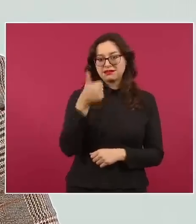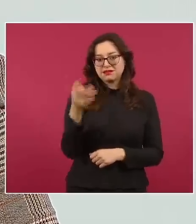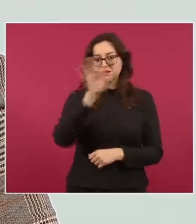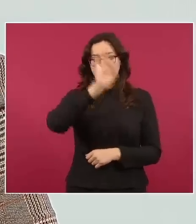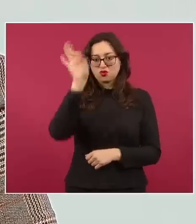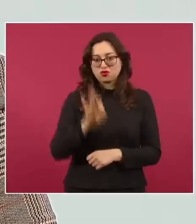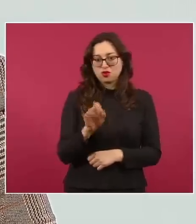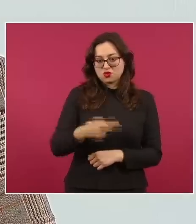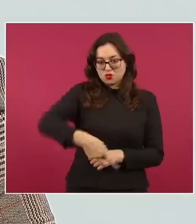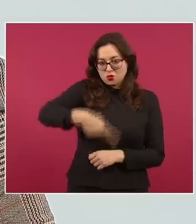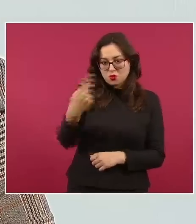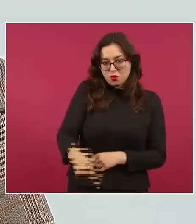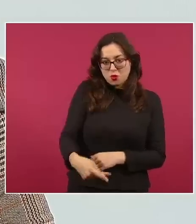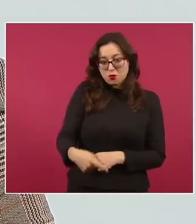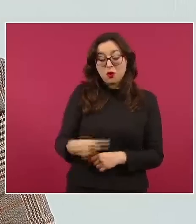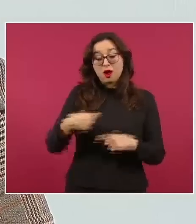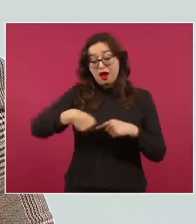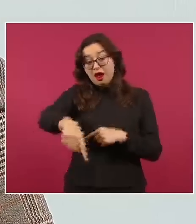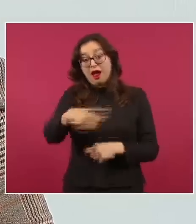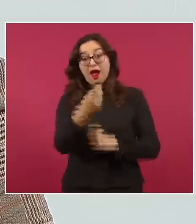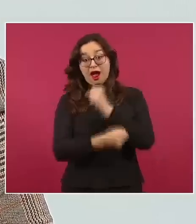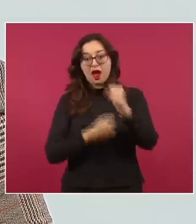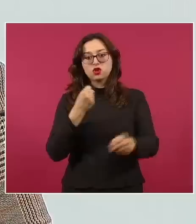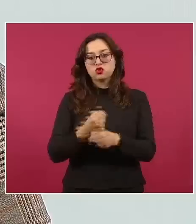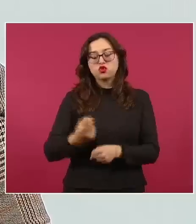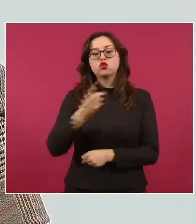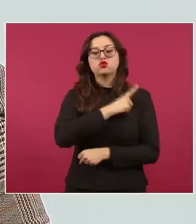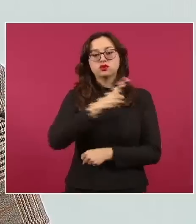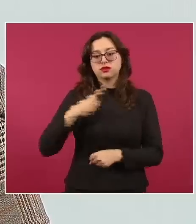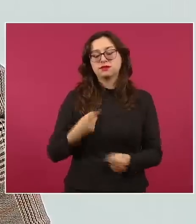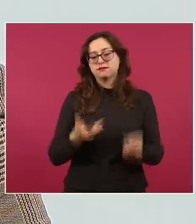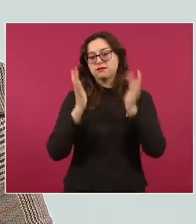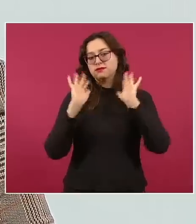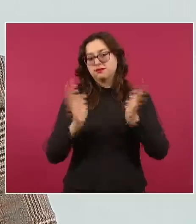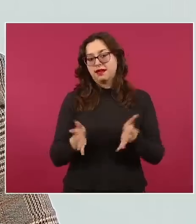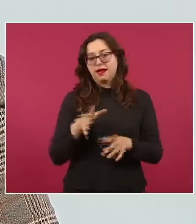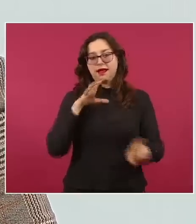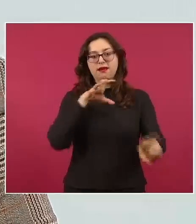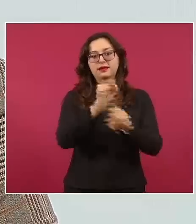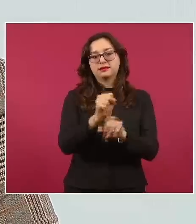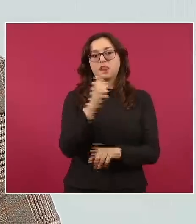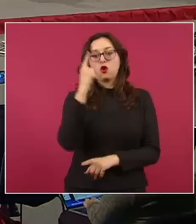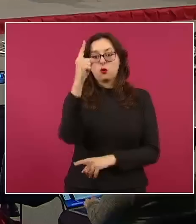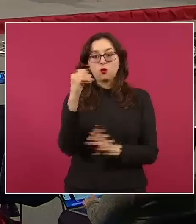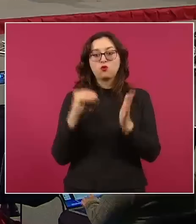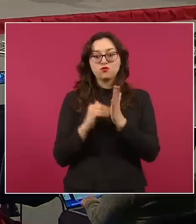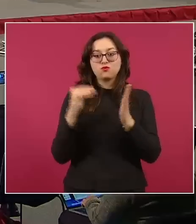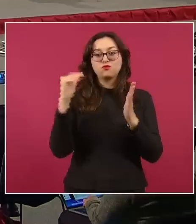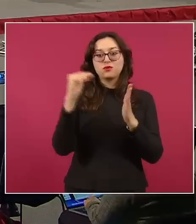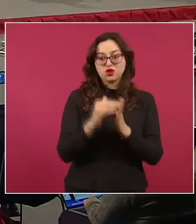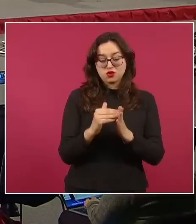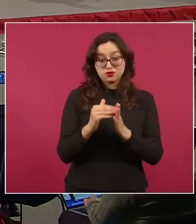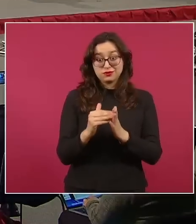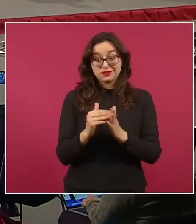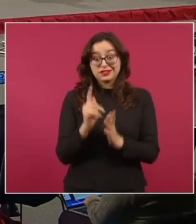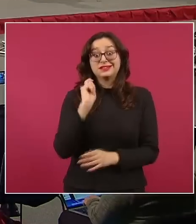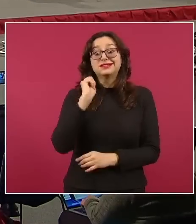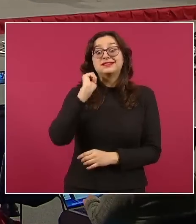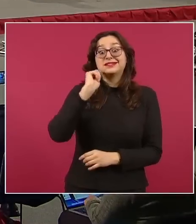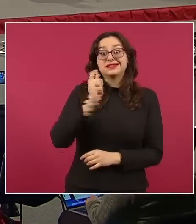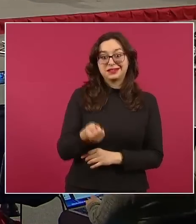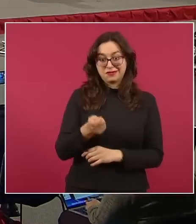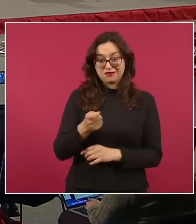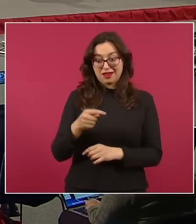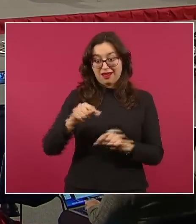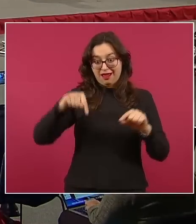año 1.200.000 barriles por parte del Sistema Nacional de Refinación, de tal manera que sumando la producción de Deer